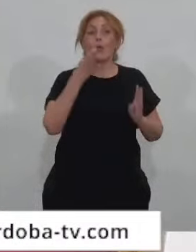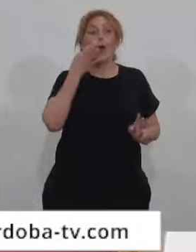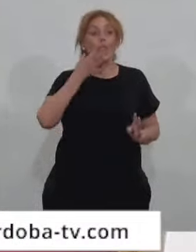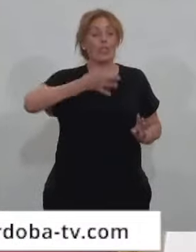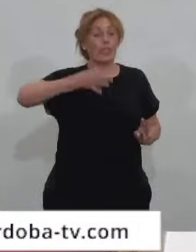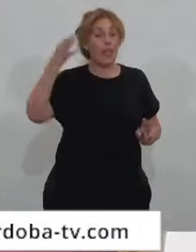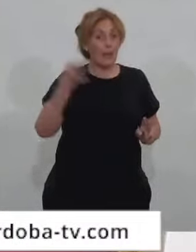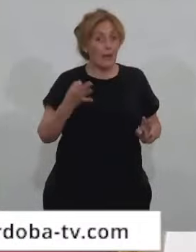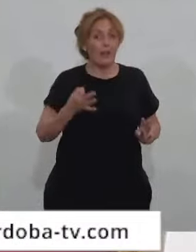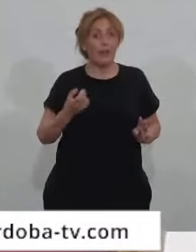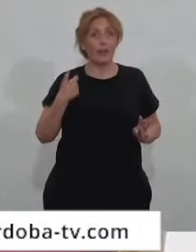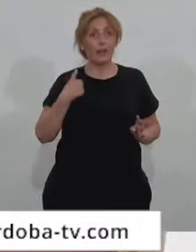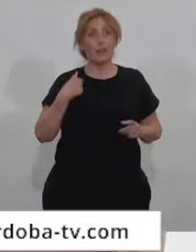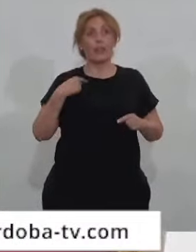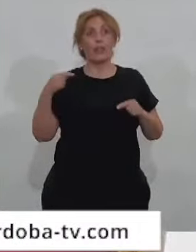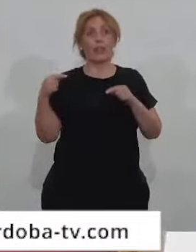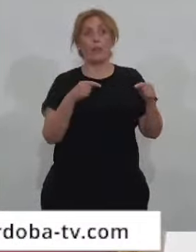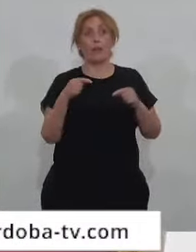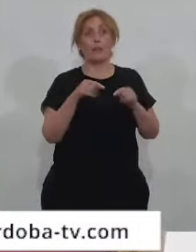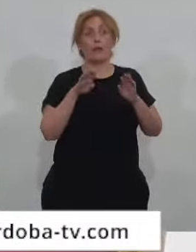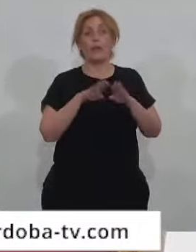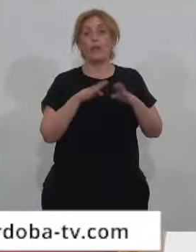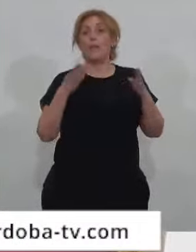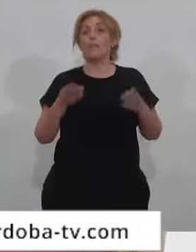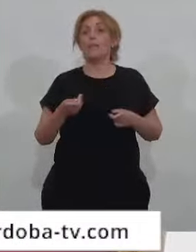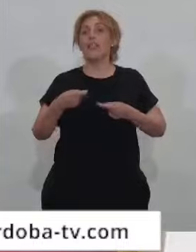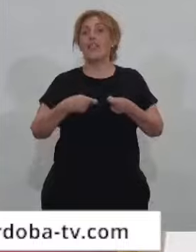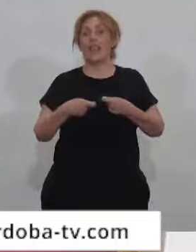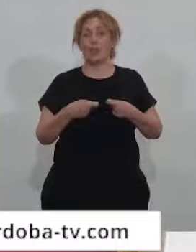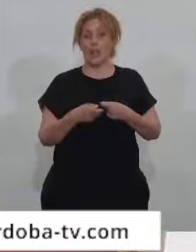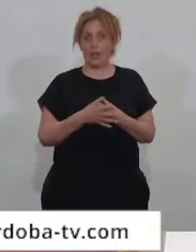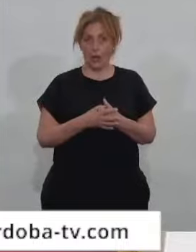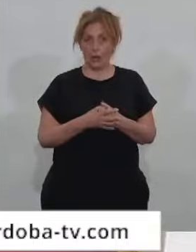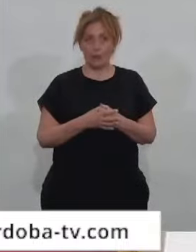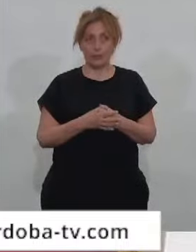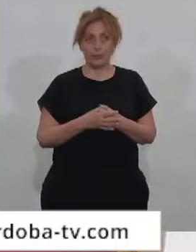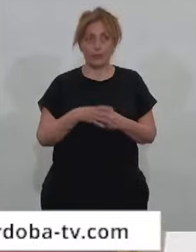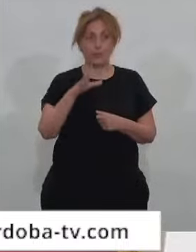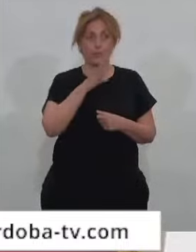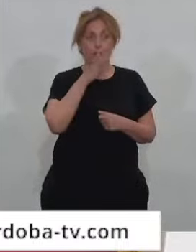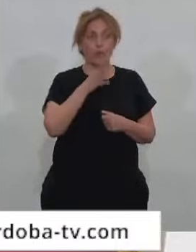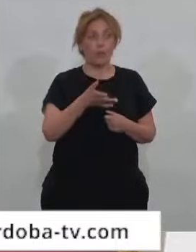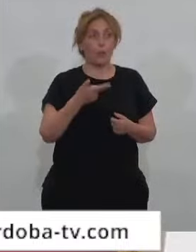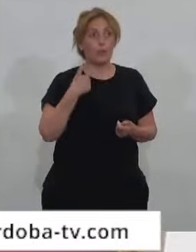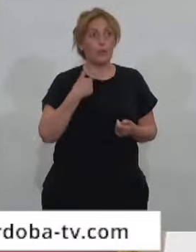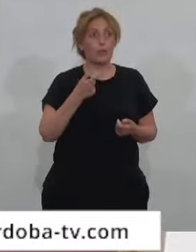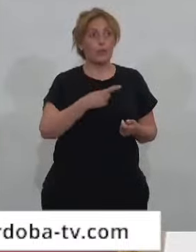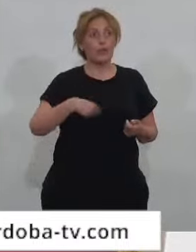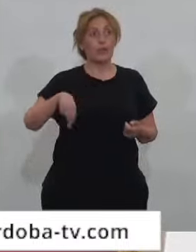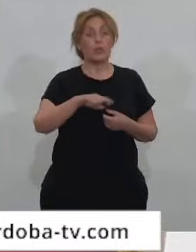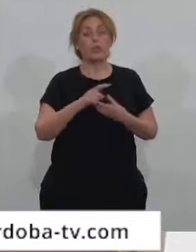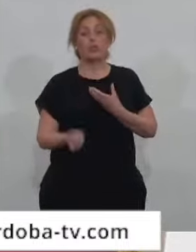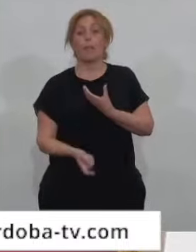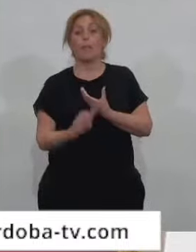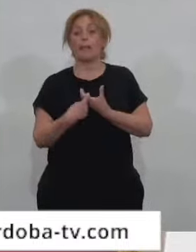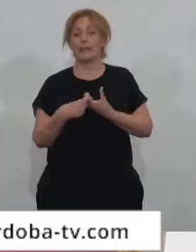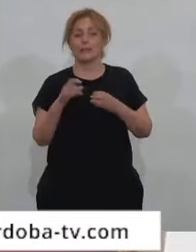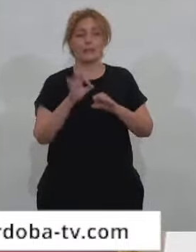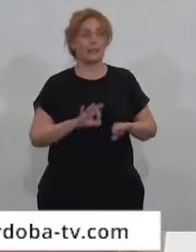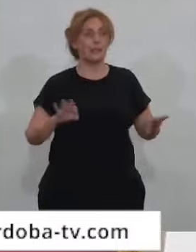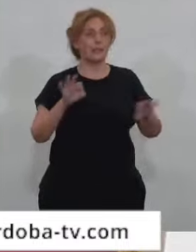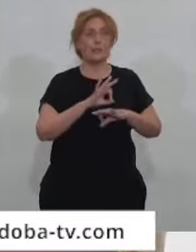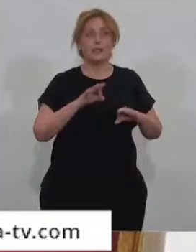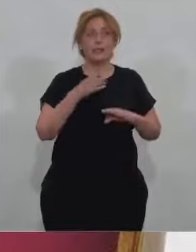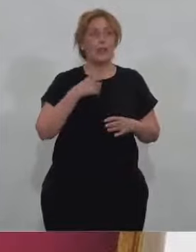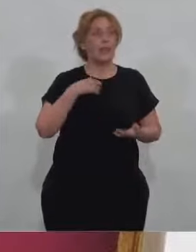negociación. Esa fue por el cual declinábamos nuestra participación en asistir a una comisión paritaria donde los asuntos que se iban a debatir en la